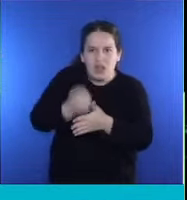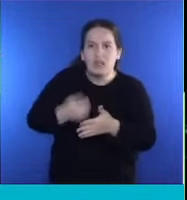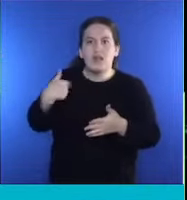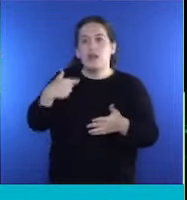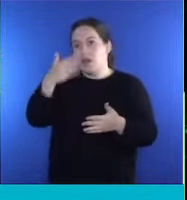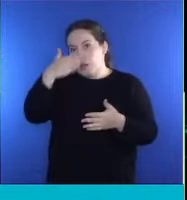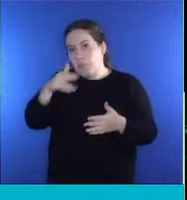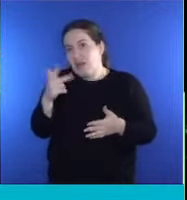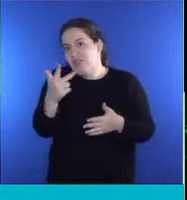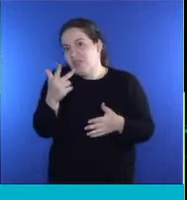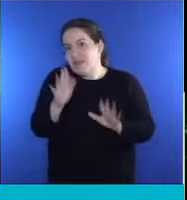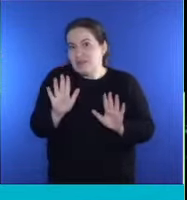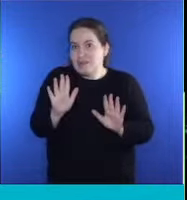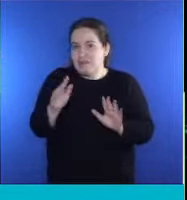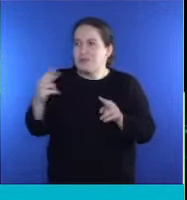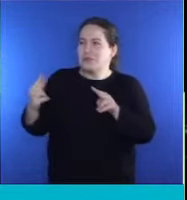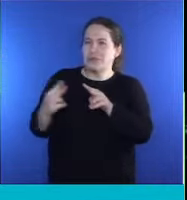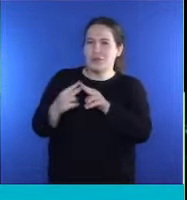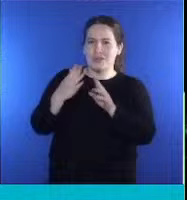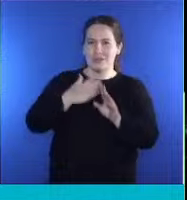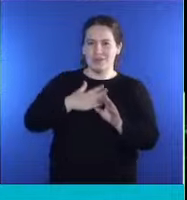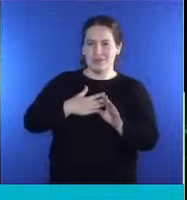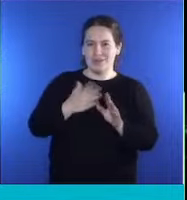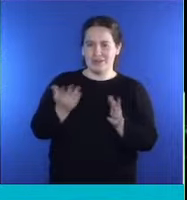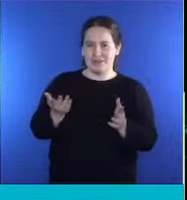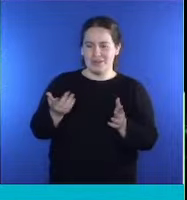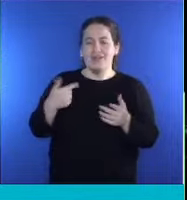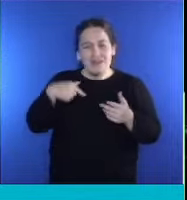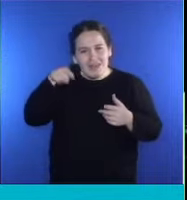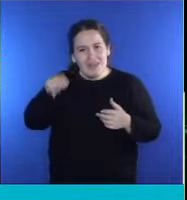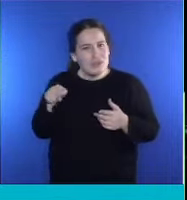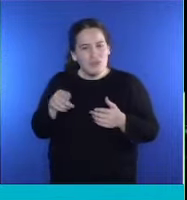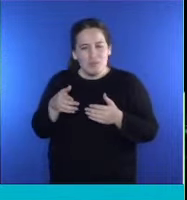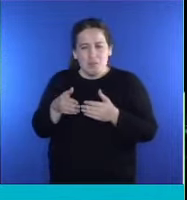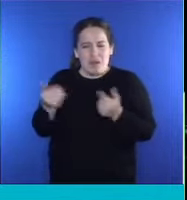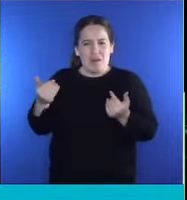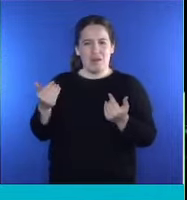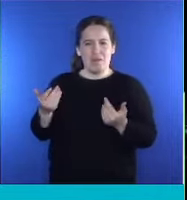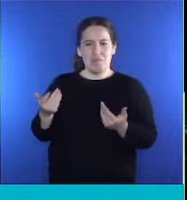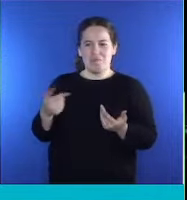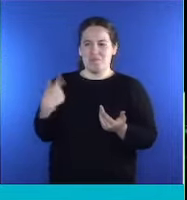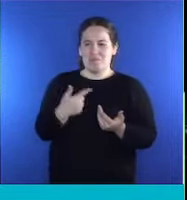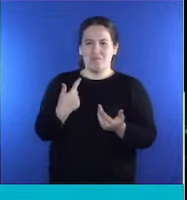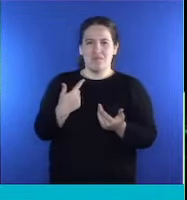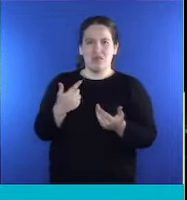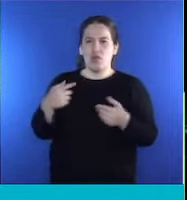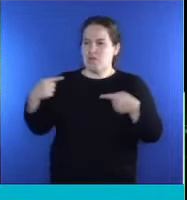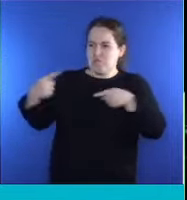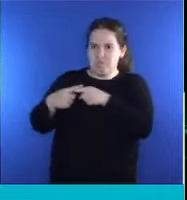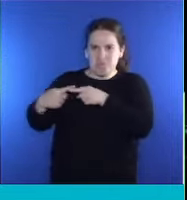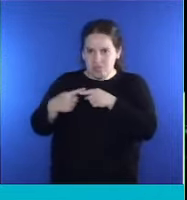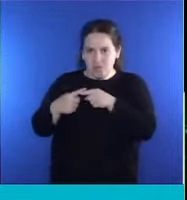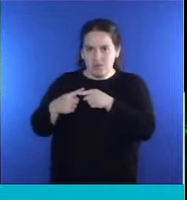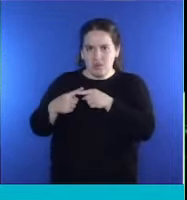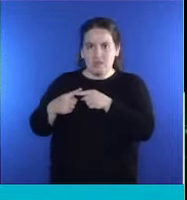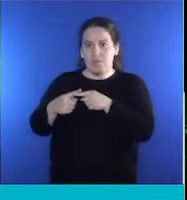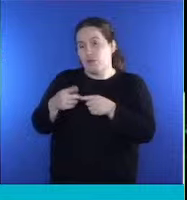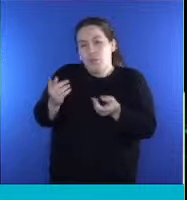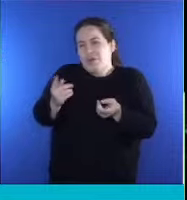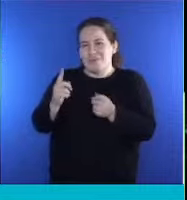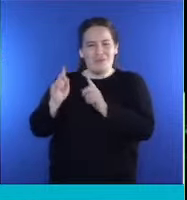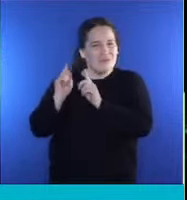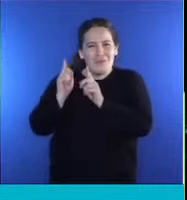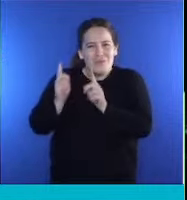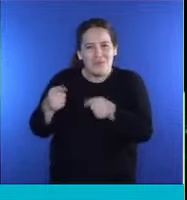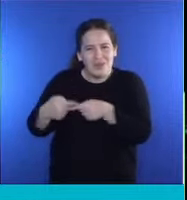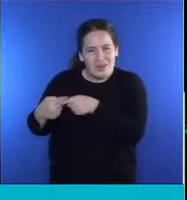tercer tiempo te volvías a encontrar y eso hizo que rápidamente pasemos de de ser adversarios políticos o nunca dejamos de serlo